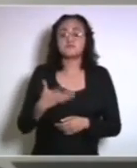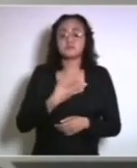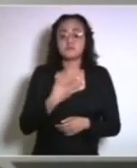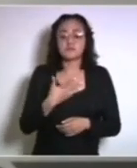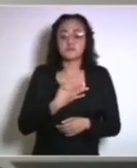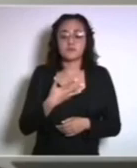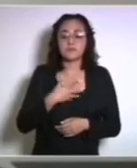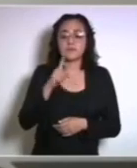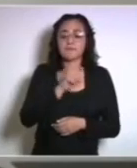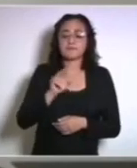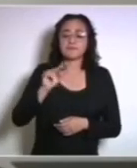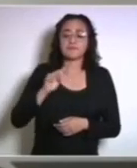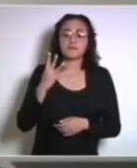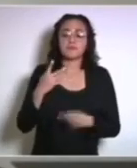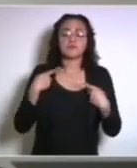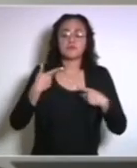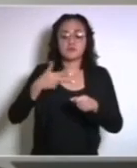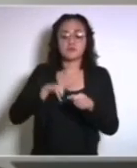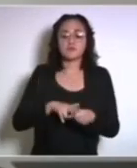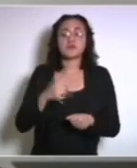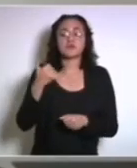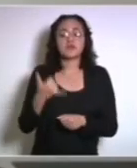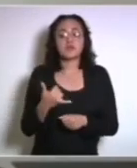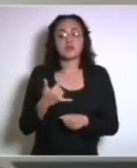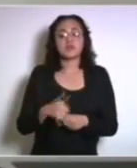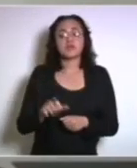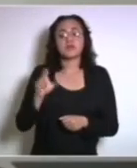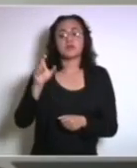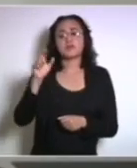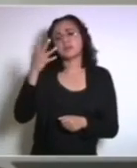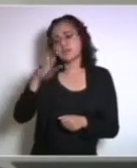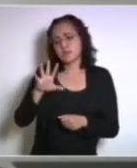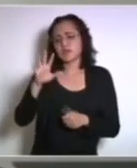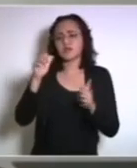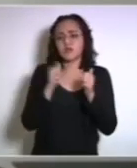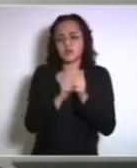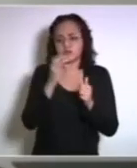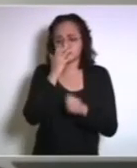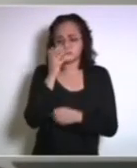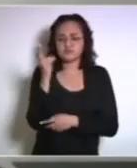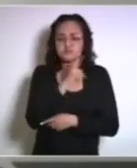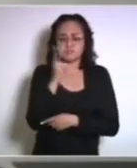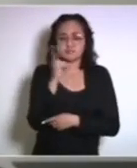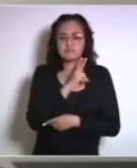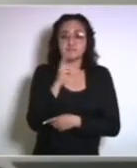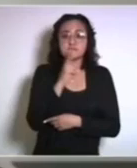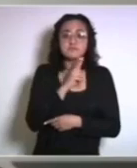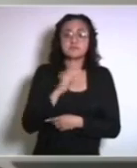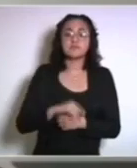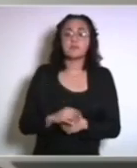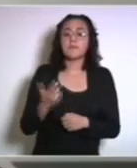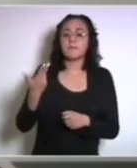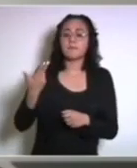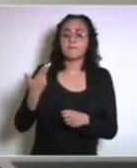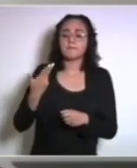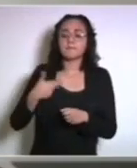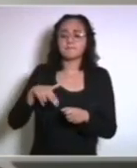tenemos 184 pacientes y 10 pacientes con ventilación asistida.